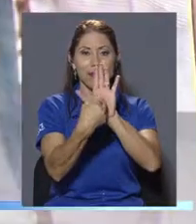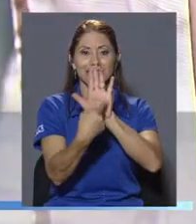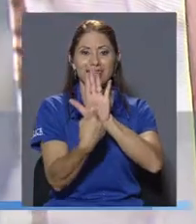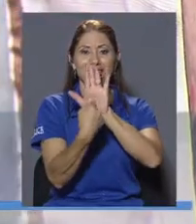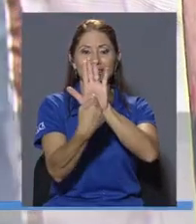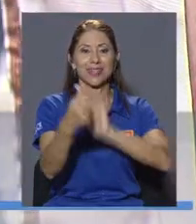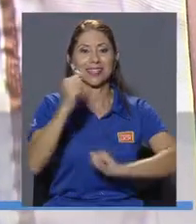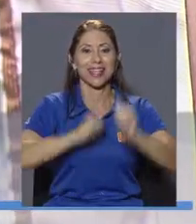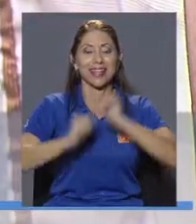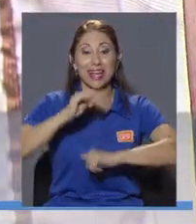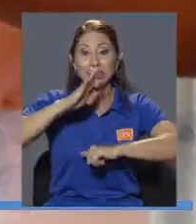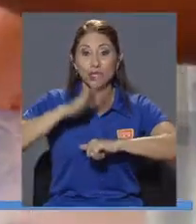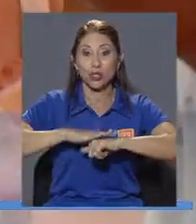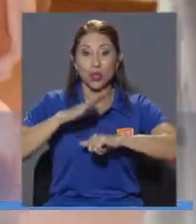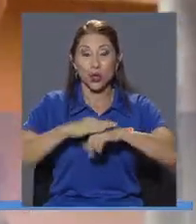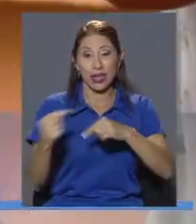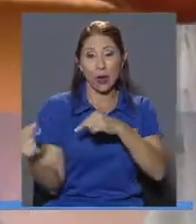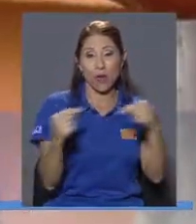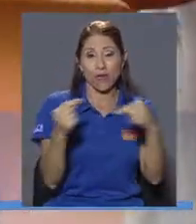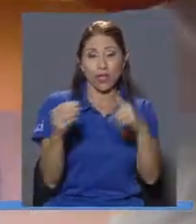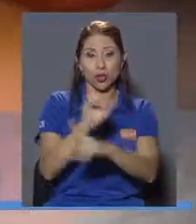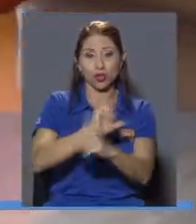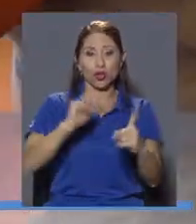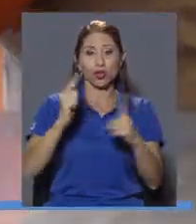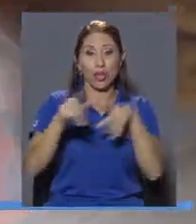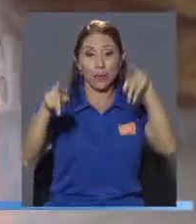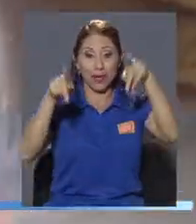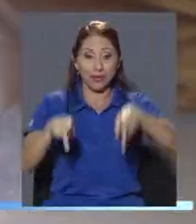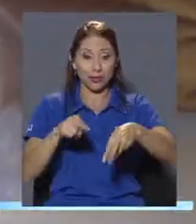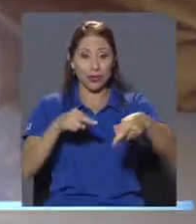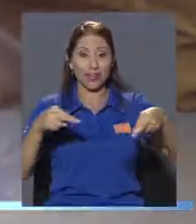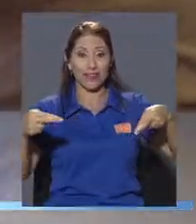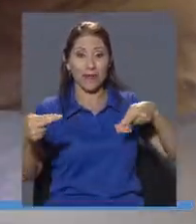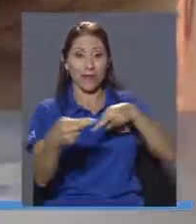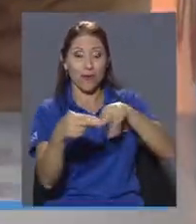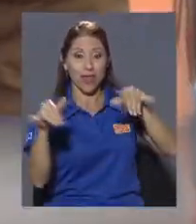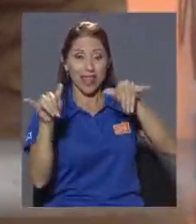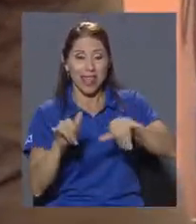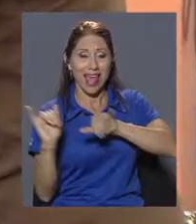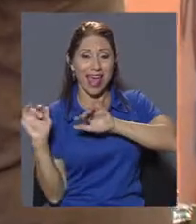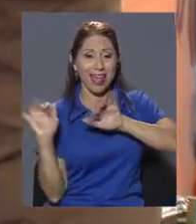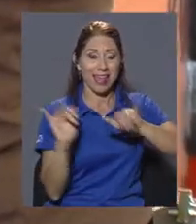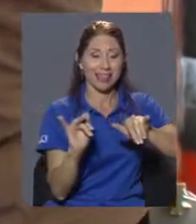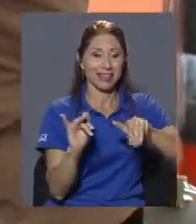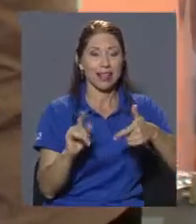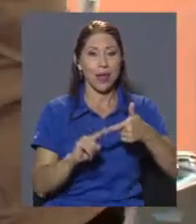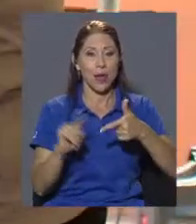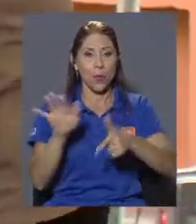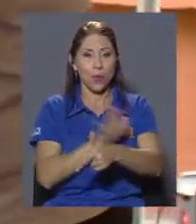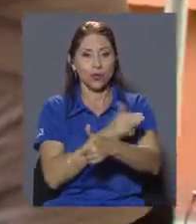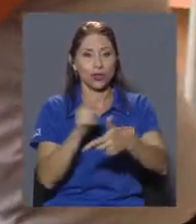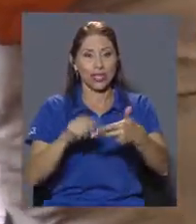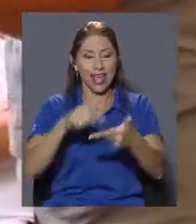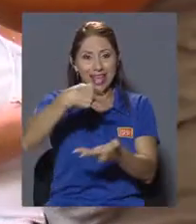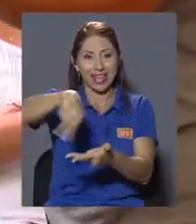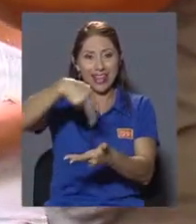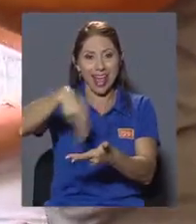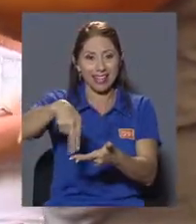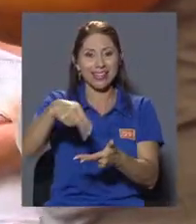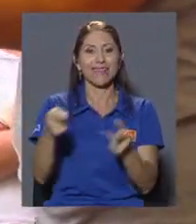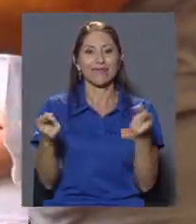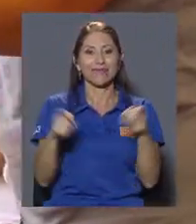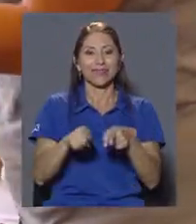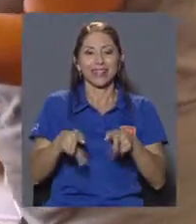representaciones teatrales sobre el conflicto social enfrentado por las personas refugiadas, música y danza se dieron cita en la calle de la